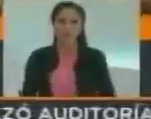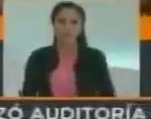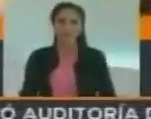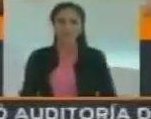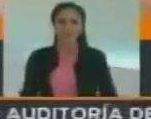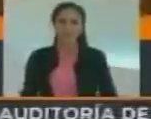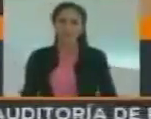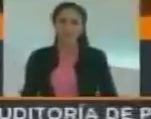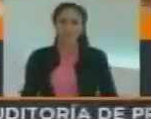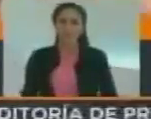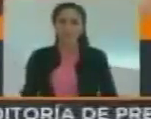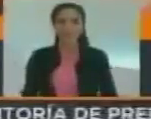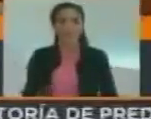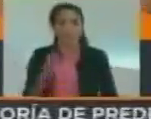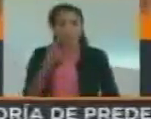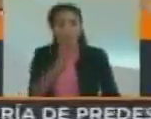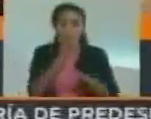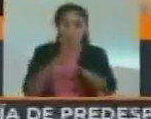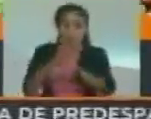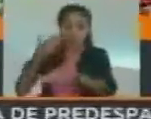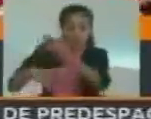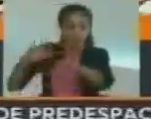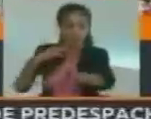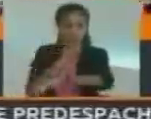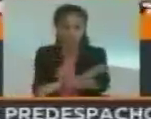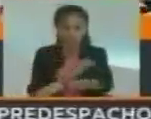eso lo hubiera hecho un gobierno burgués